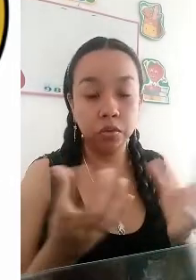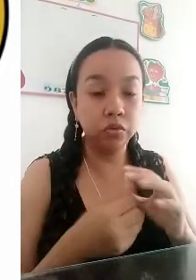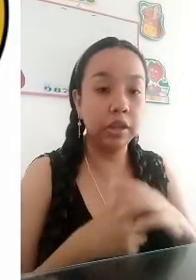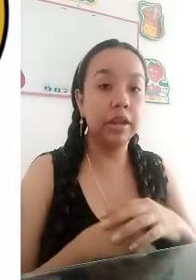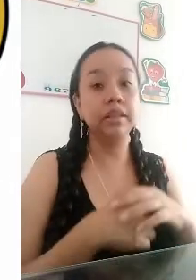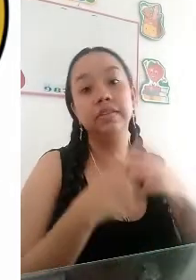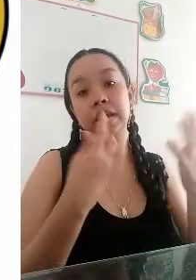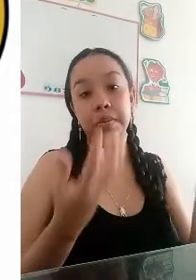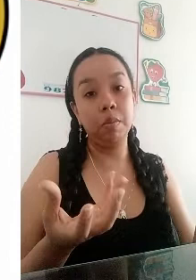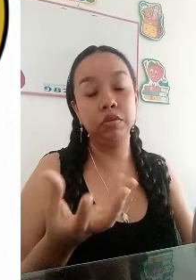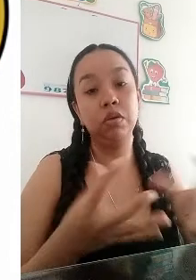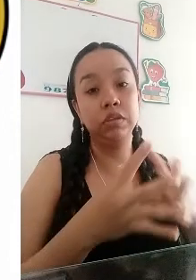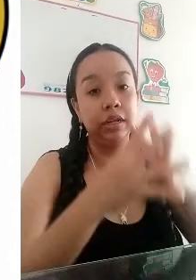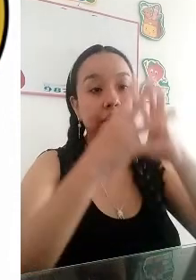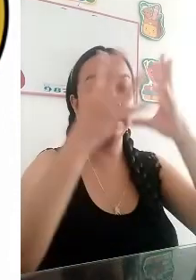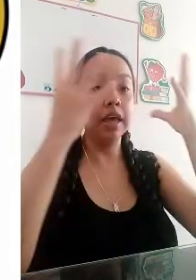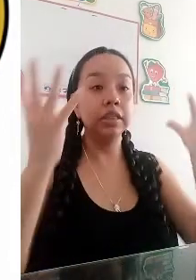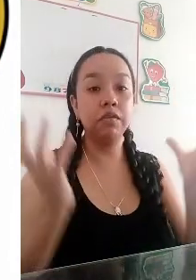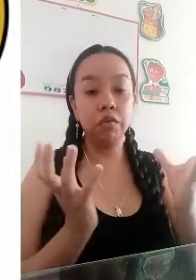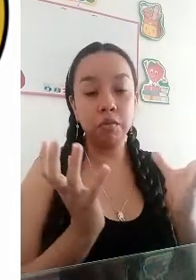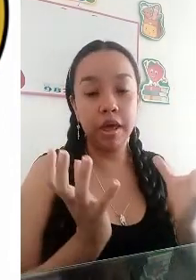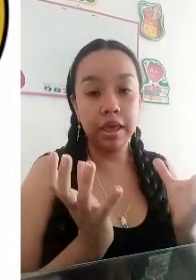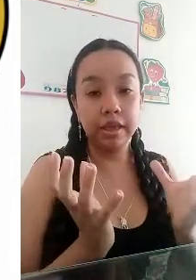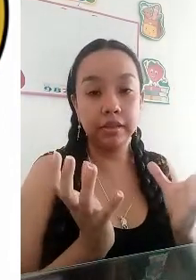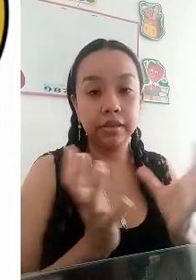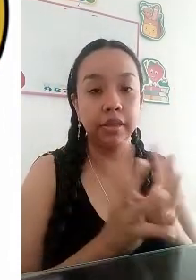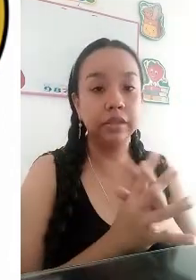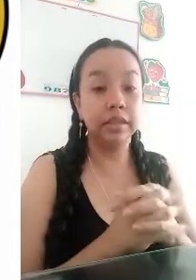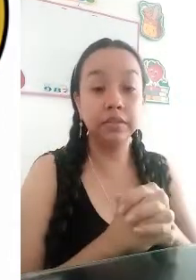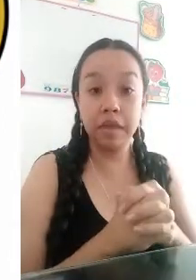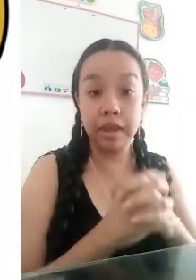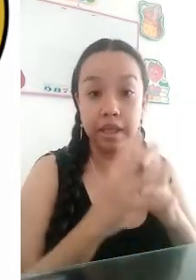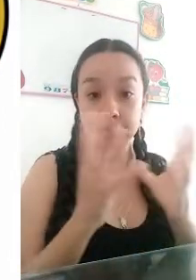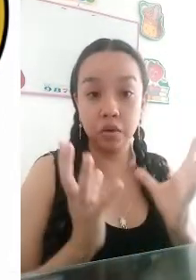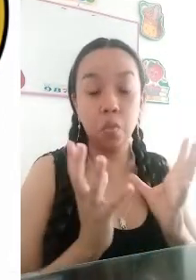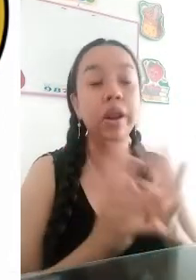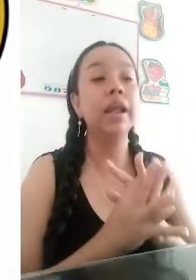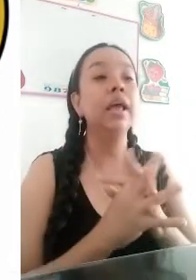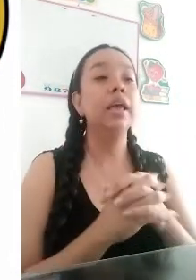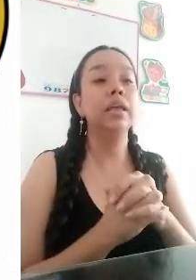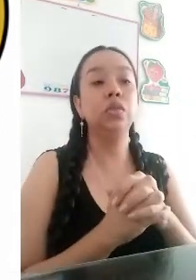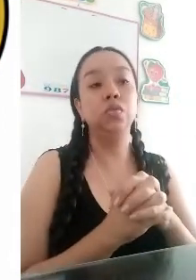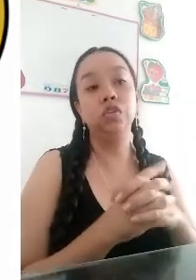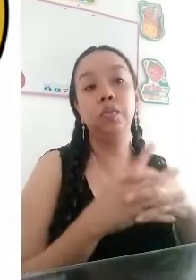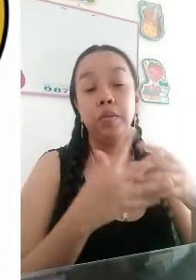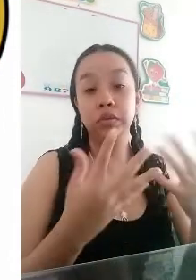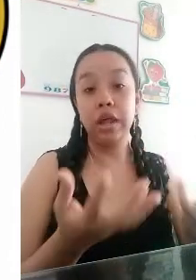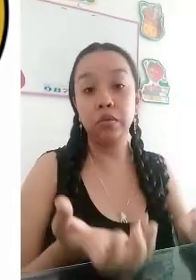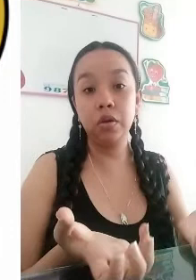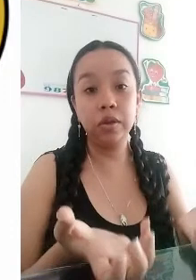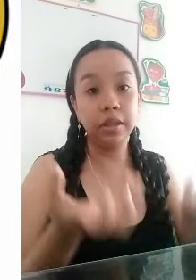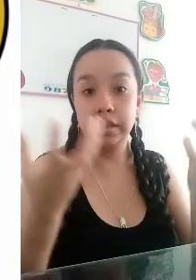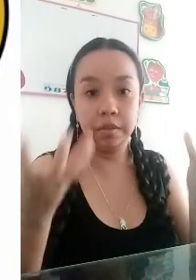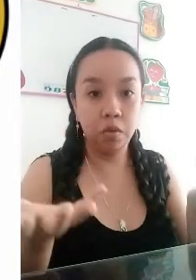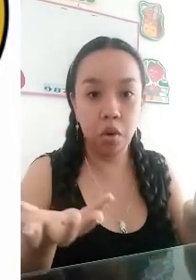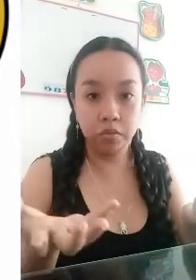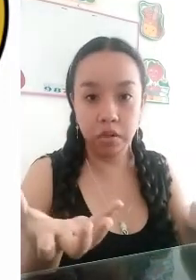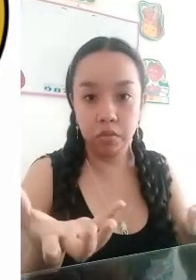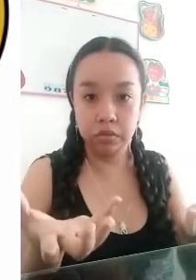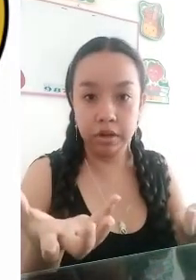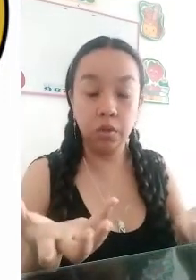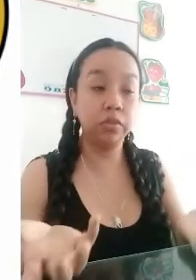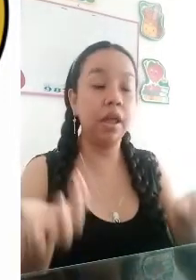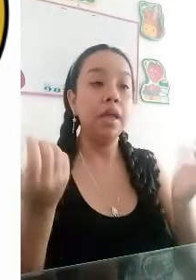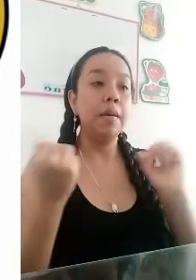casco de motocicleta siempre lo vamos a encontrar que es de forma de esfera circular. Entonces, podemos darnos de cuenta que tampoco lo